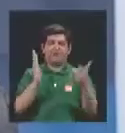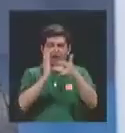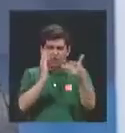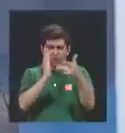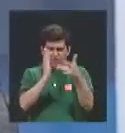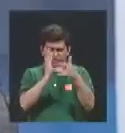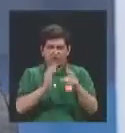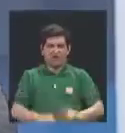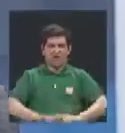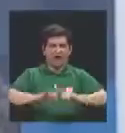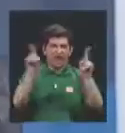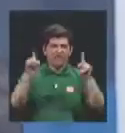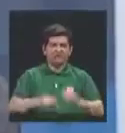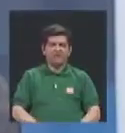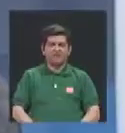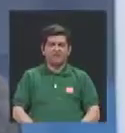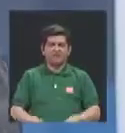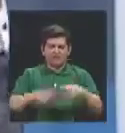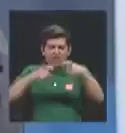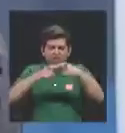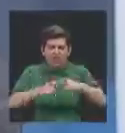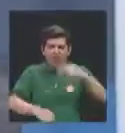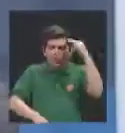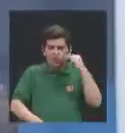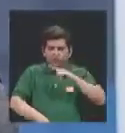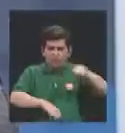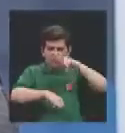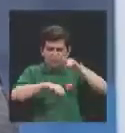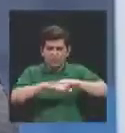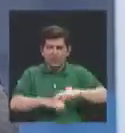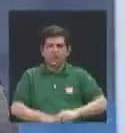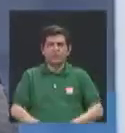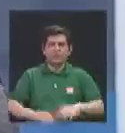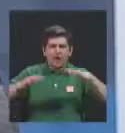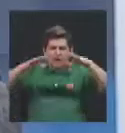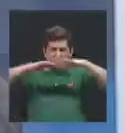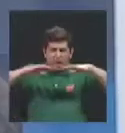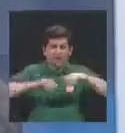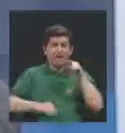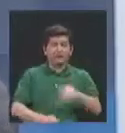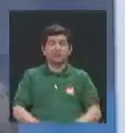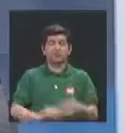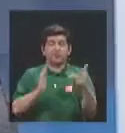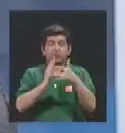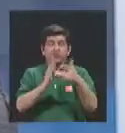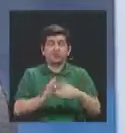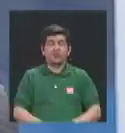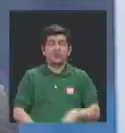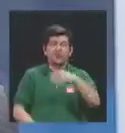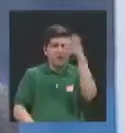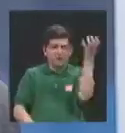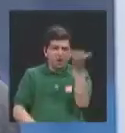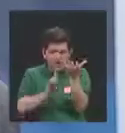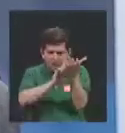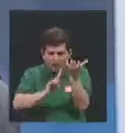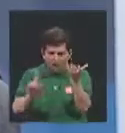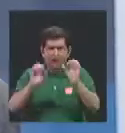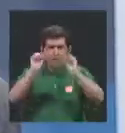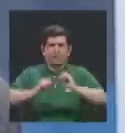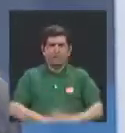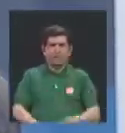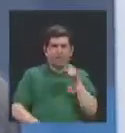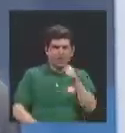con tecnología de seres extraterrestres, que a diferencia de los hoyos negros del espacio son naturales. Estas son puertas abiertas con tecnología extraterrestre para que